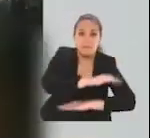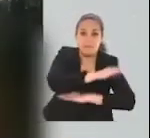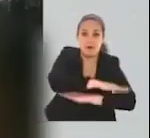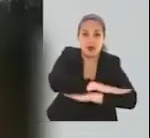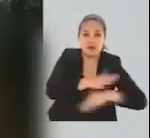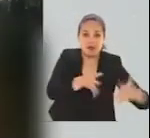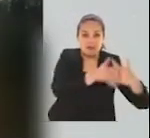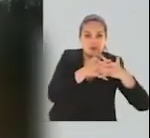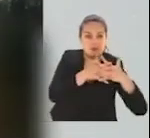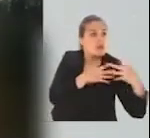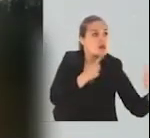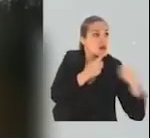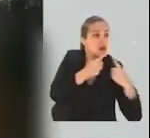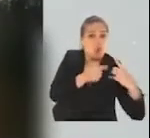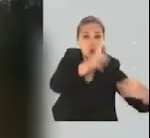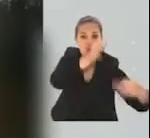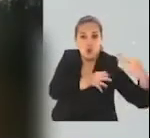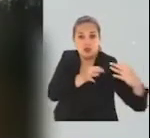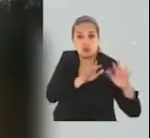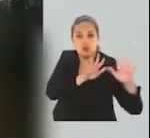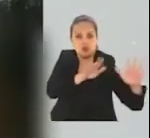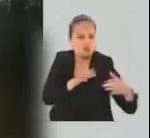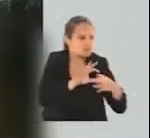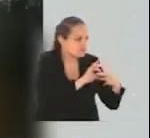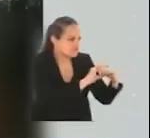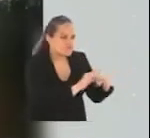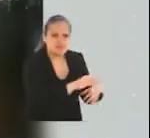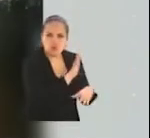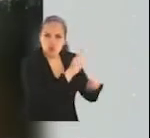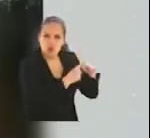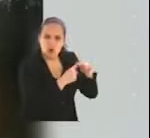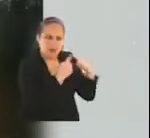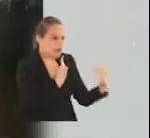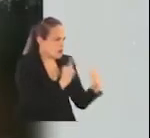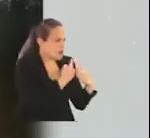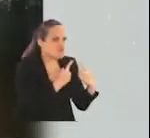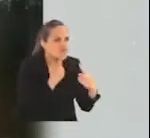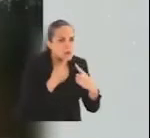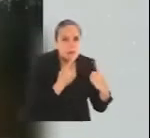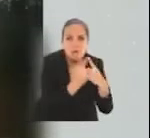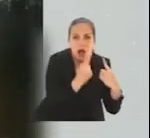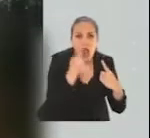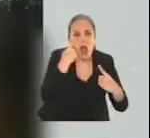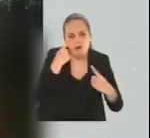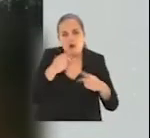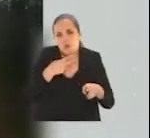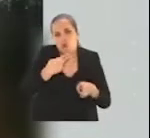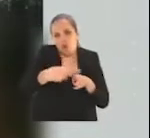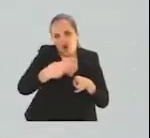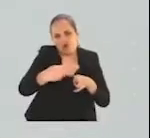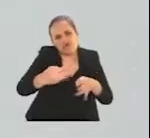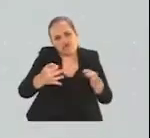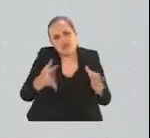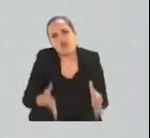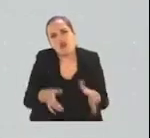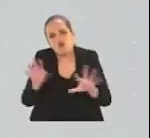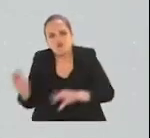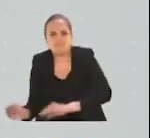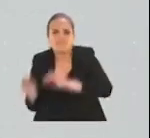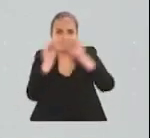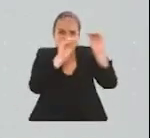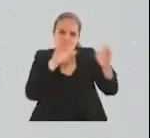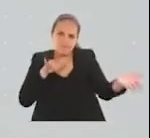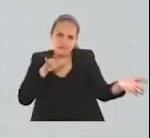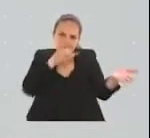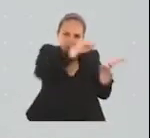con la rama judicial del poder público esperamos que pronto también se vaya a producir seguramente este hecho por